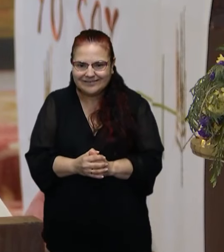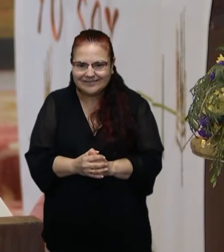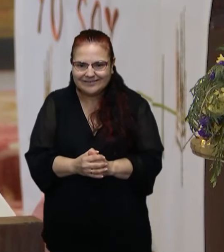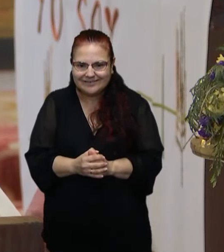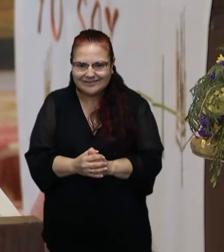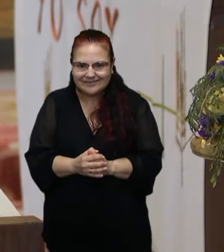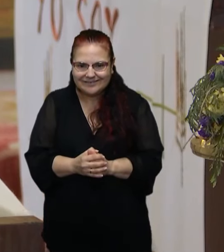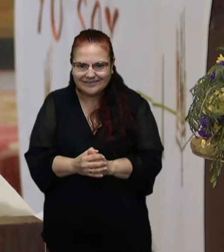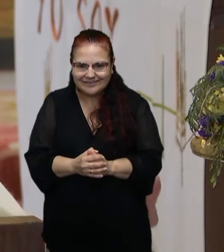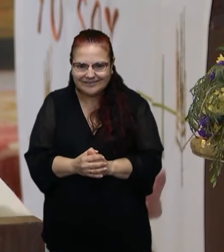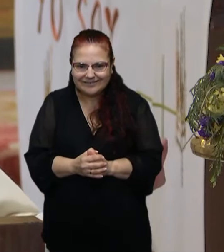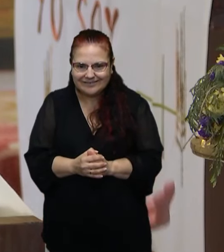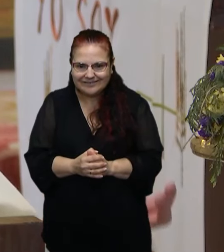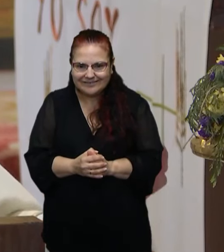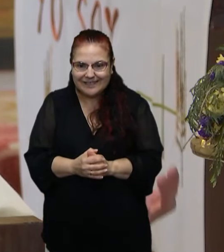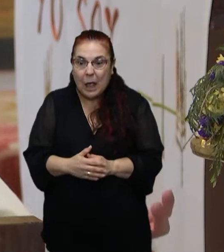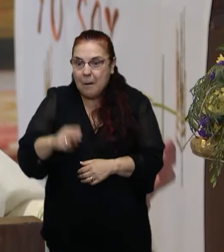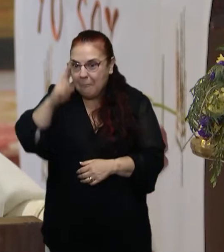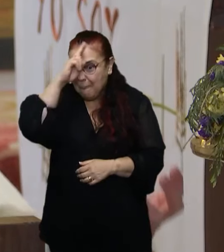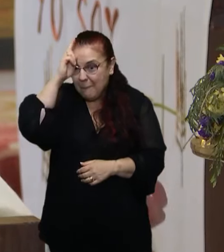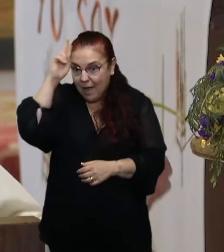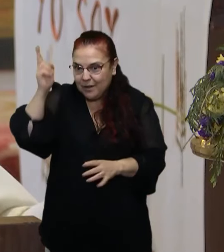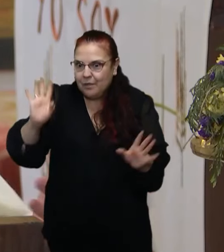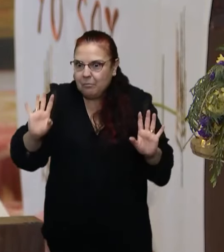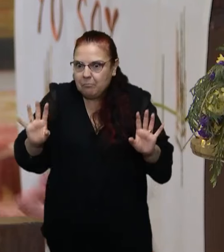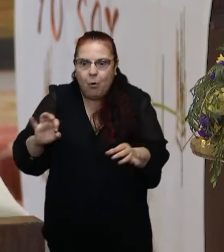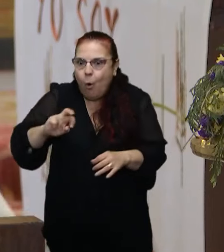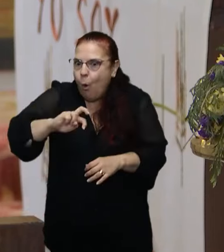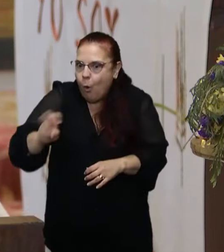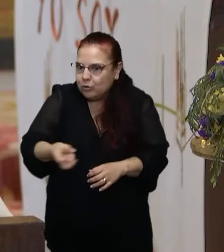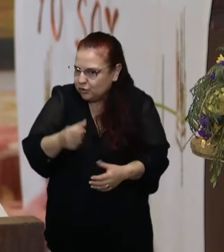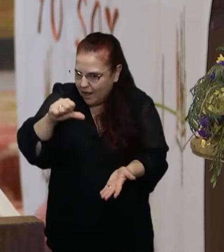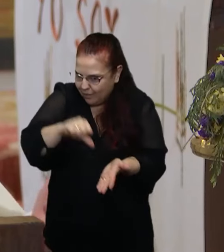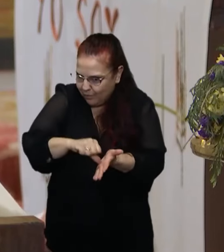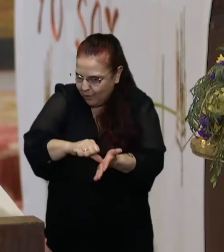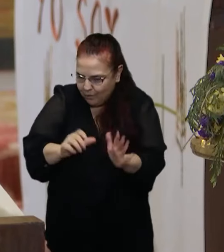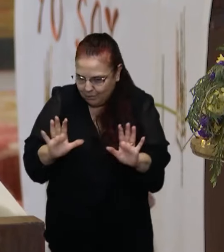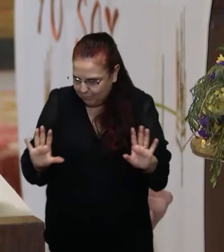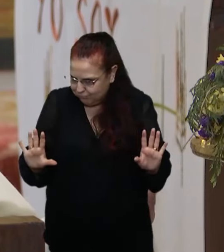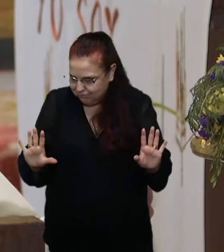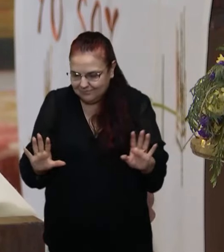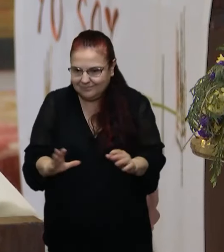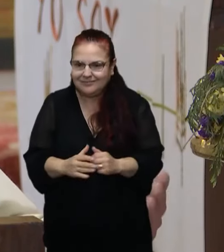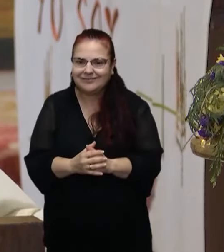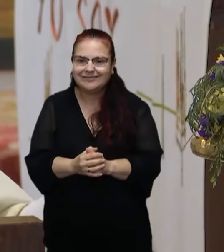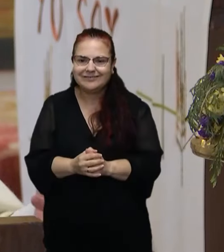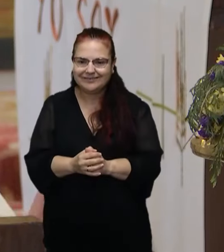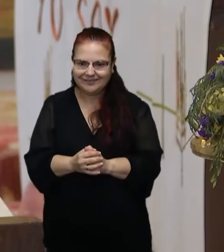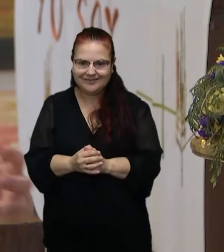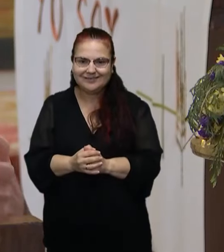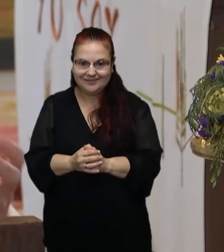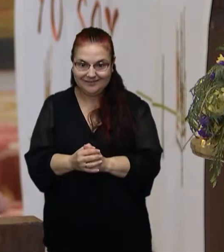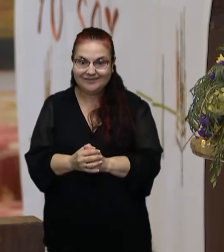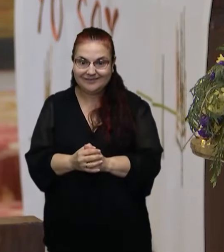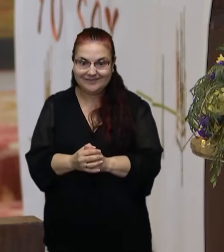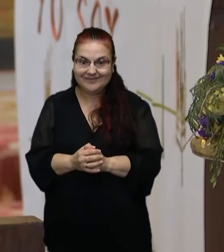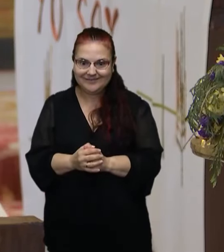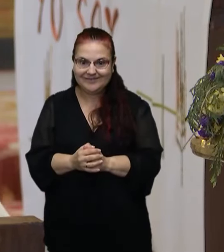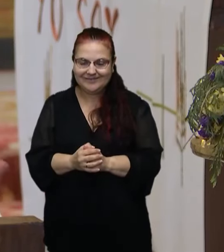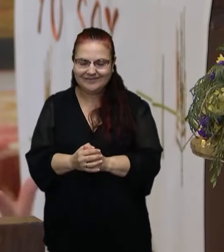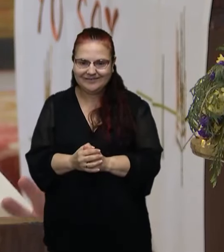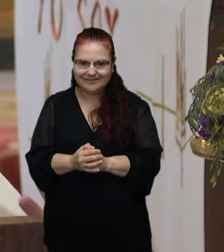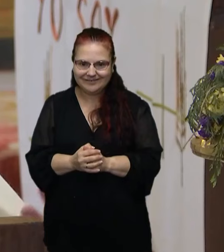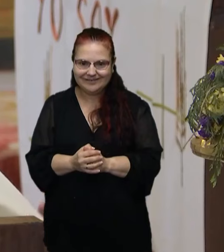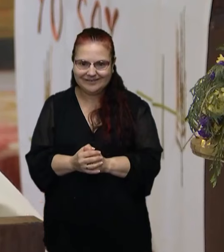En fin, como Madrid y como cualquier otra ciudad, como cualquier, porque hoy, no hay sitio donde no se haya